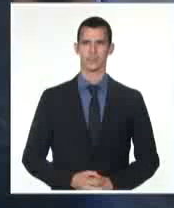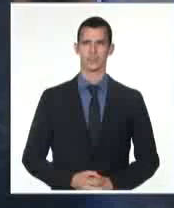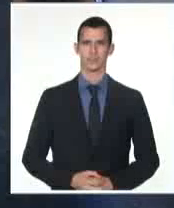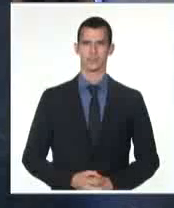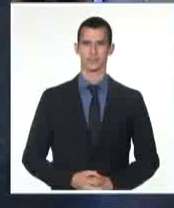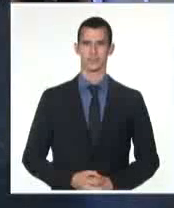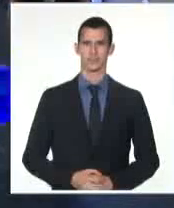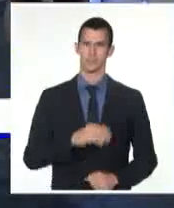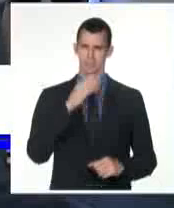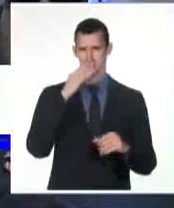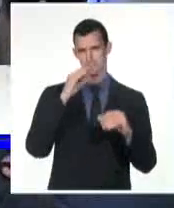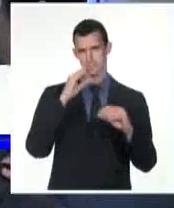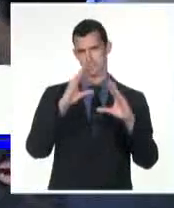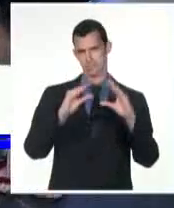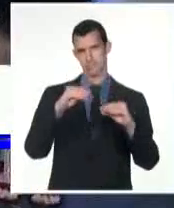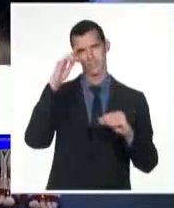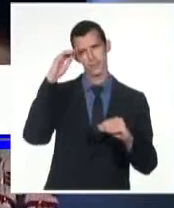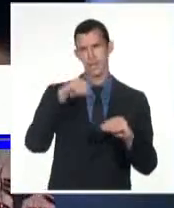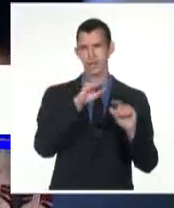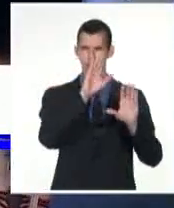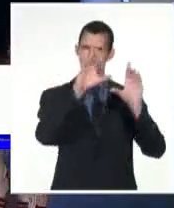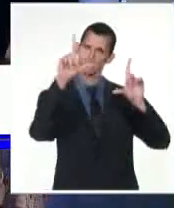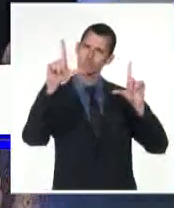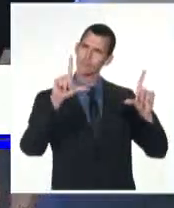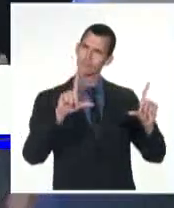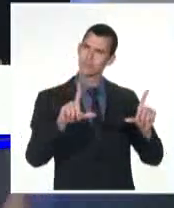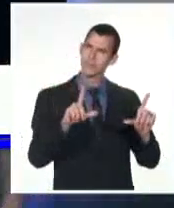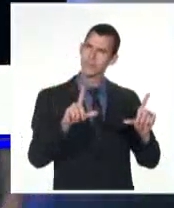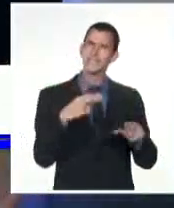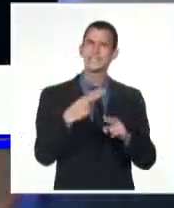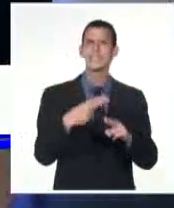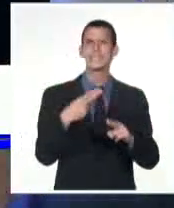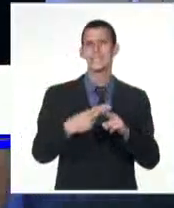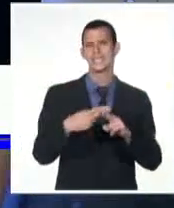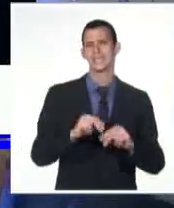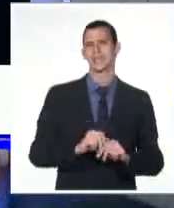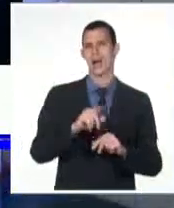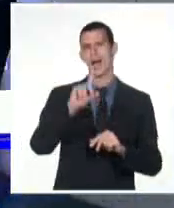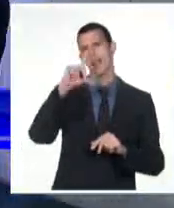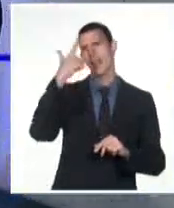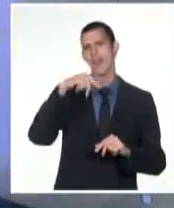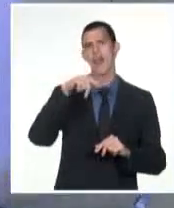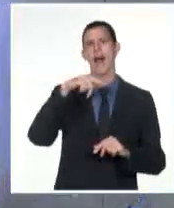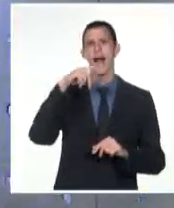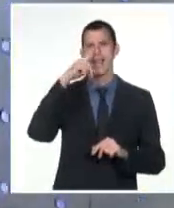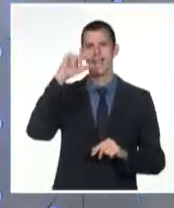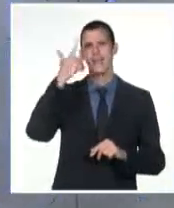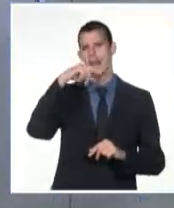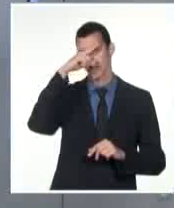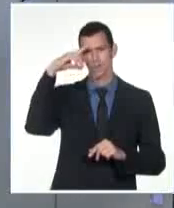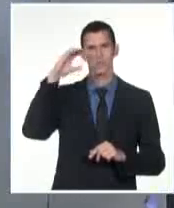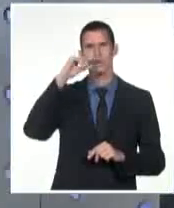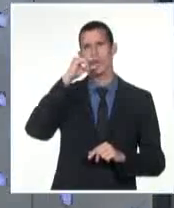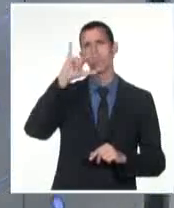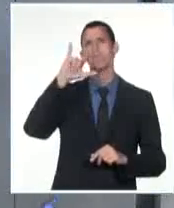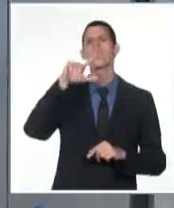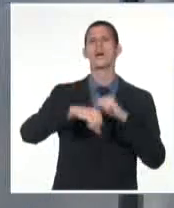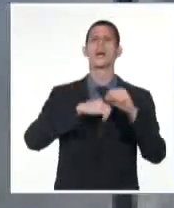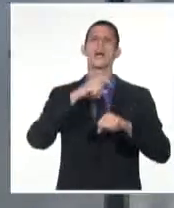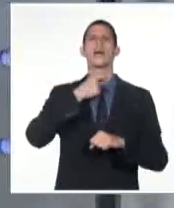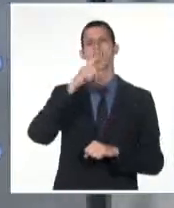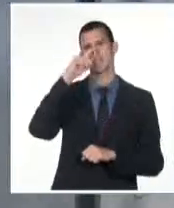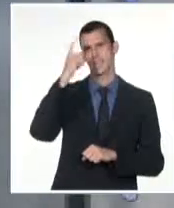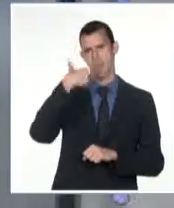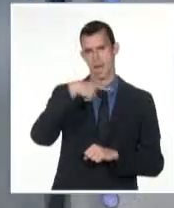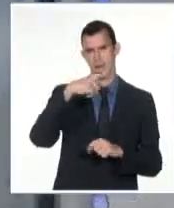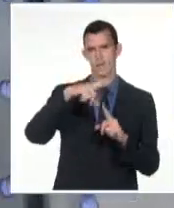noches. La exposición titulada La nasobuqueña tropical de la artista cubana Flora Fong se exhibe en Beijing como parte de su recorrido por